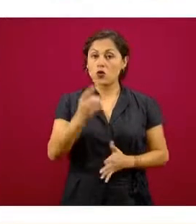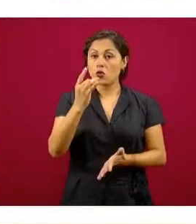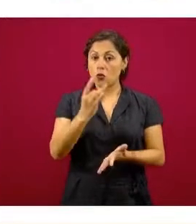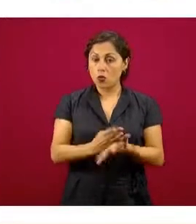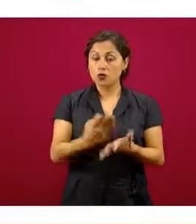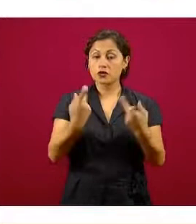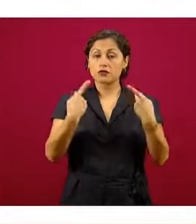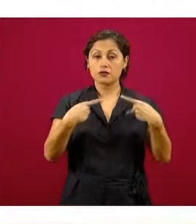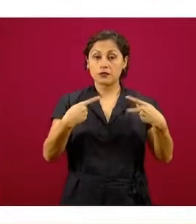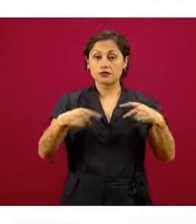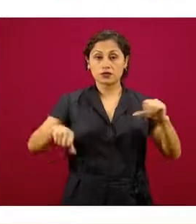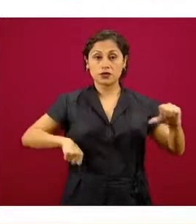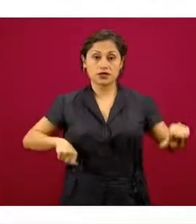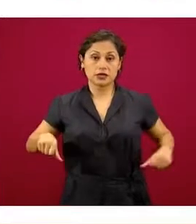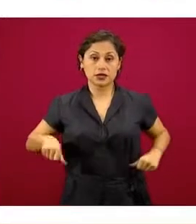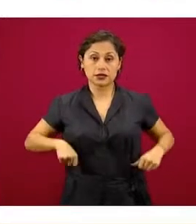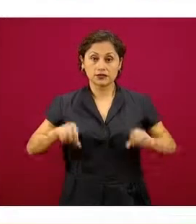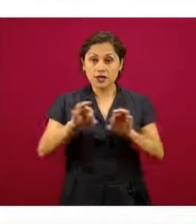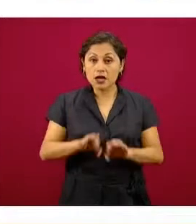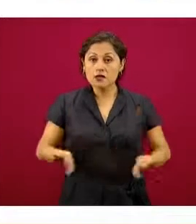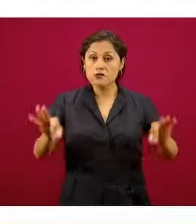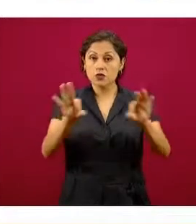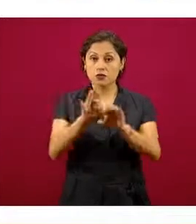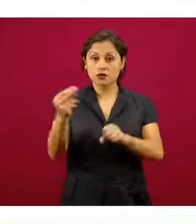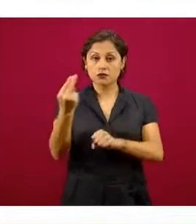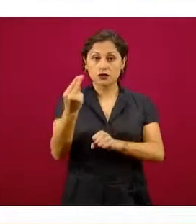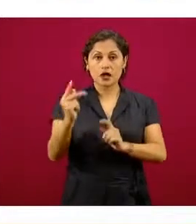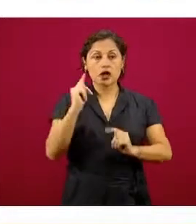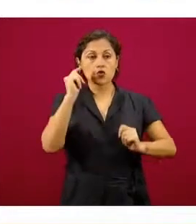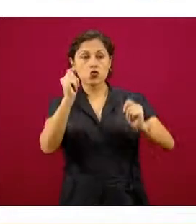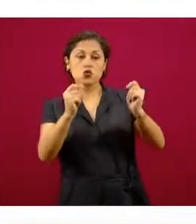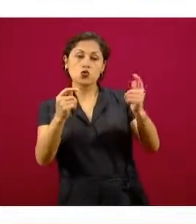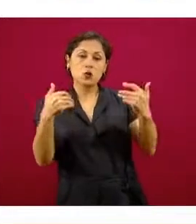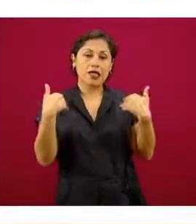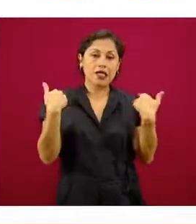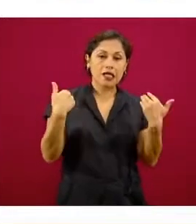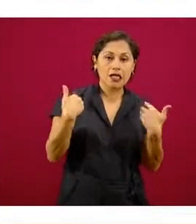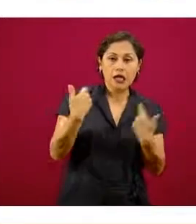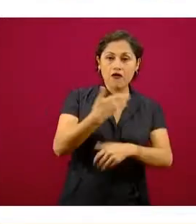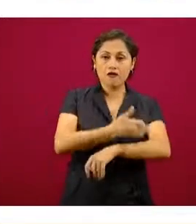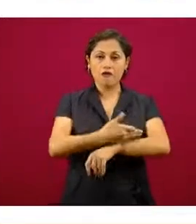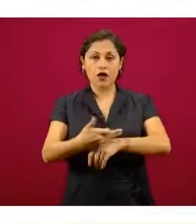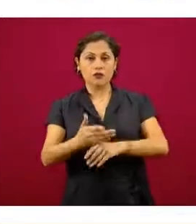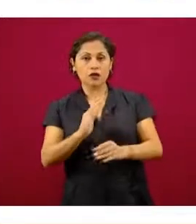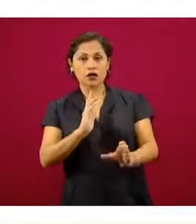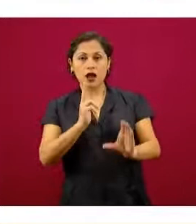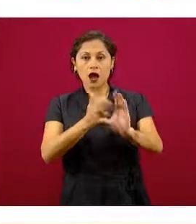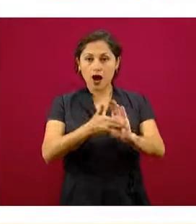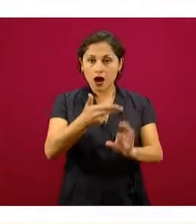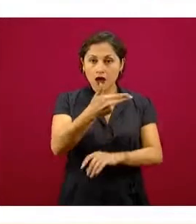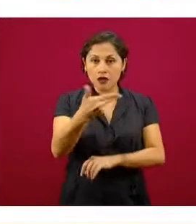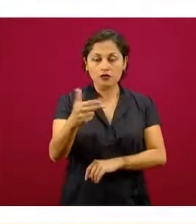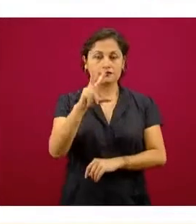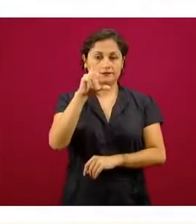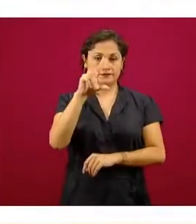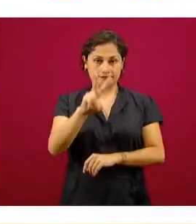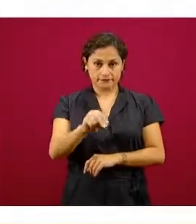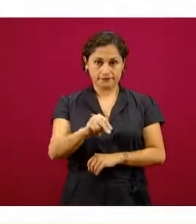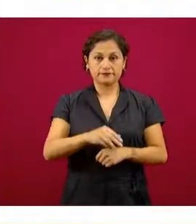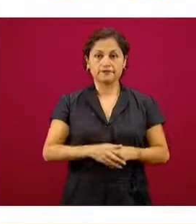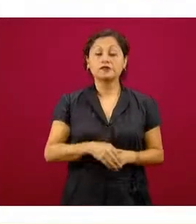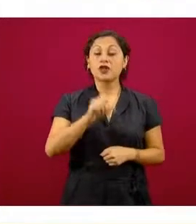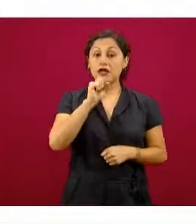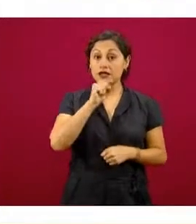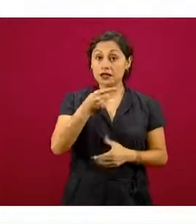están en actividades esenciales. No es para el turismo, no es para las familias, no es para toda la población. Además que sus